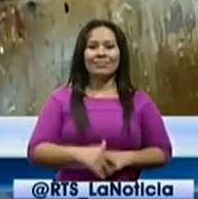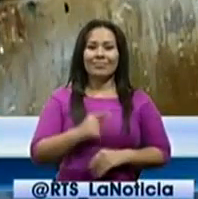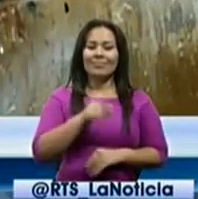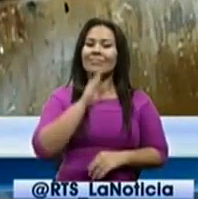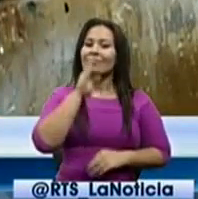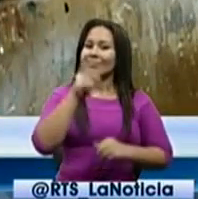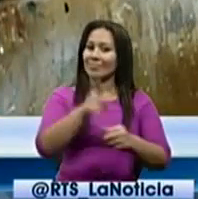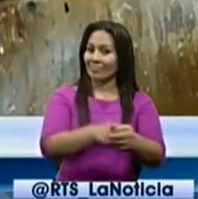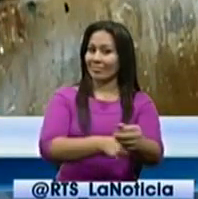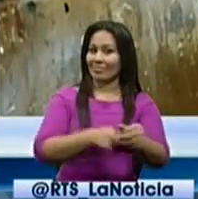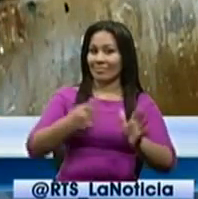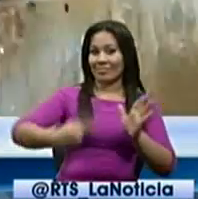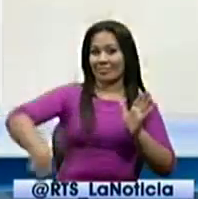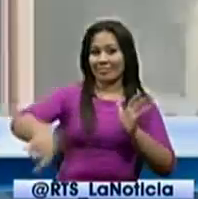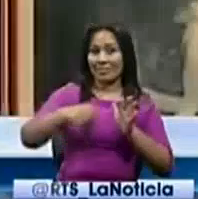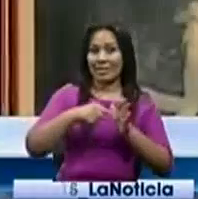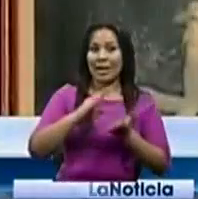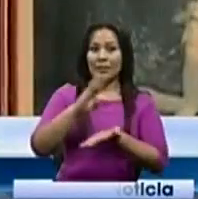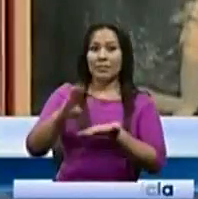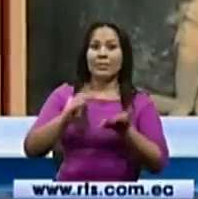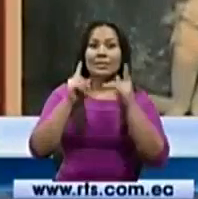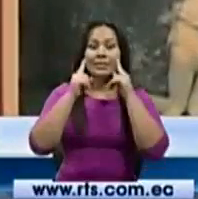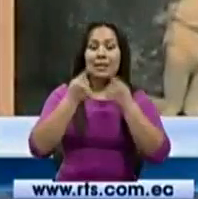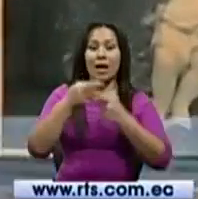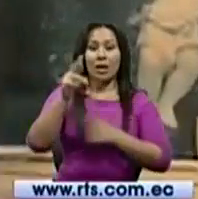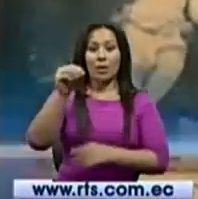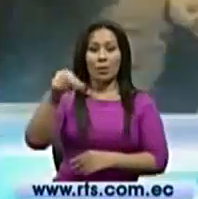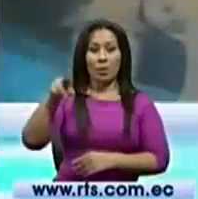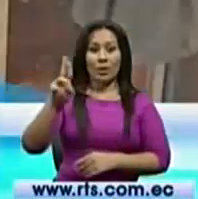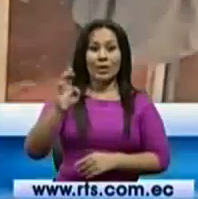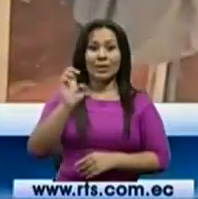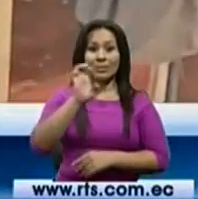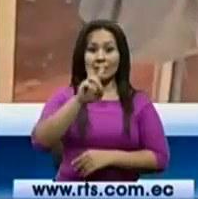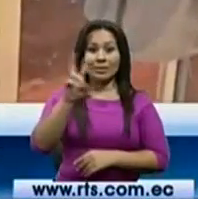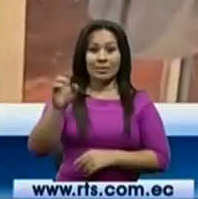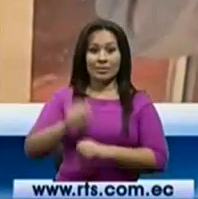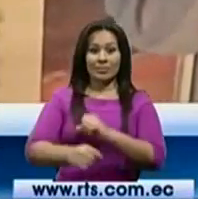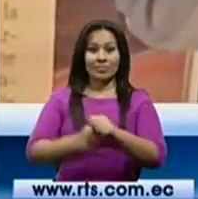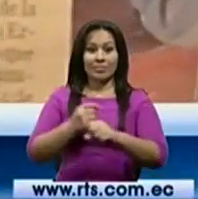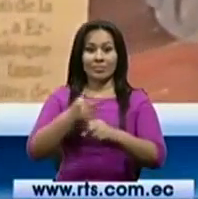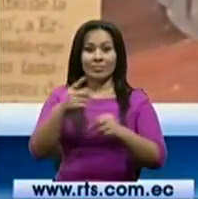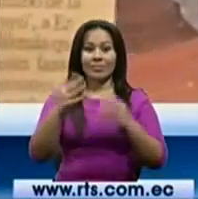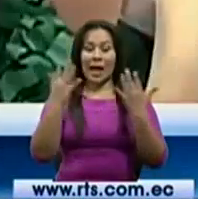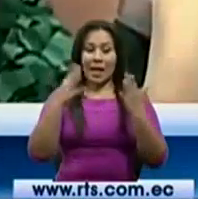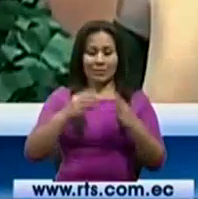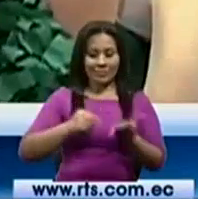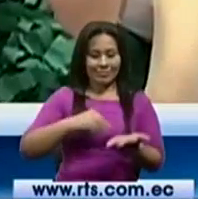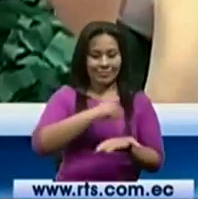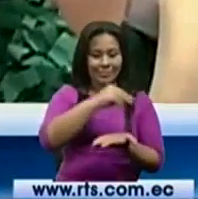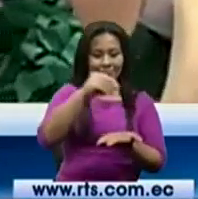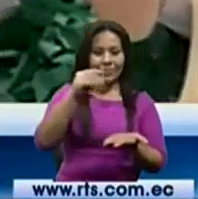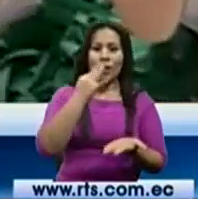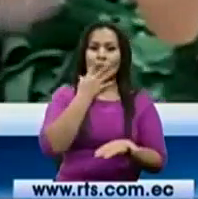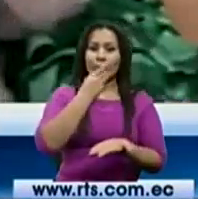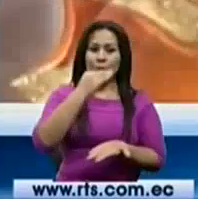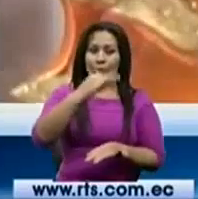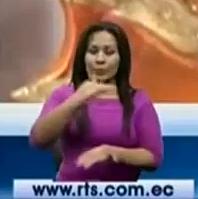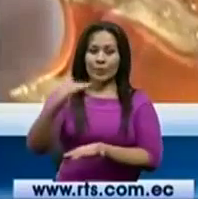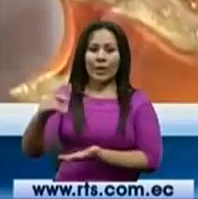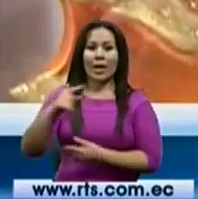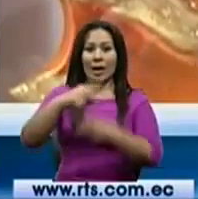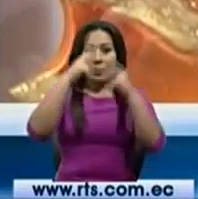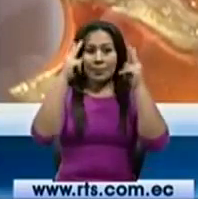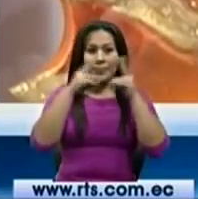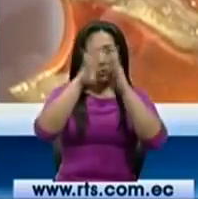tradición aquí en el barrio de San Roque. Esta pareja durante 22 años le han dado vida a las imágenes de los divinos niños, de la